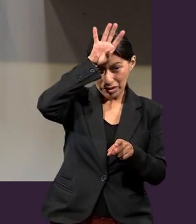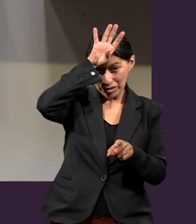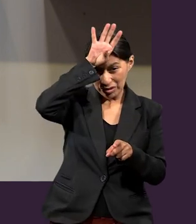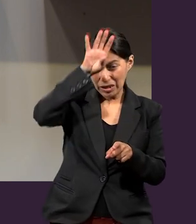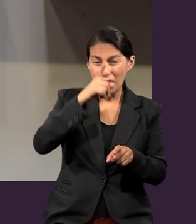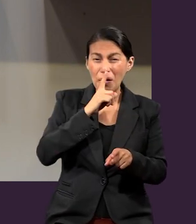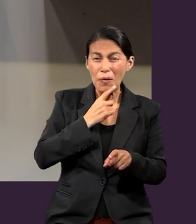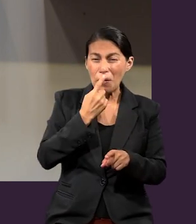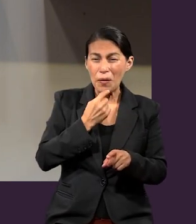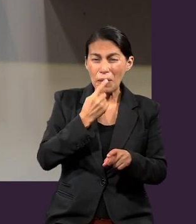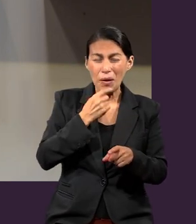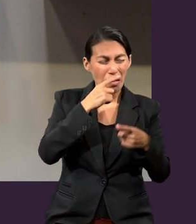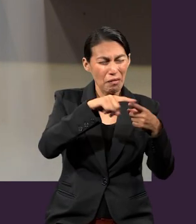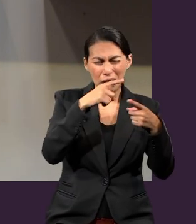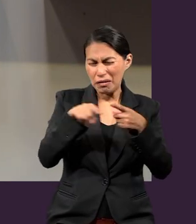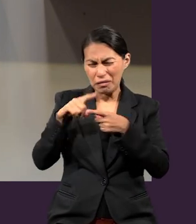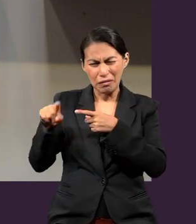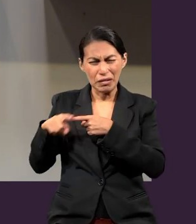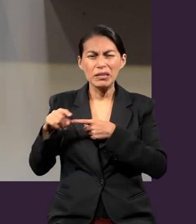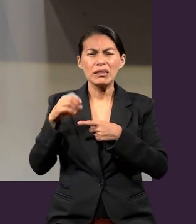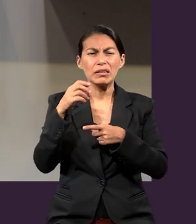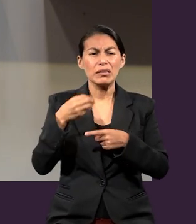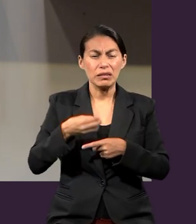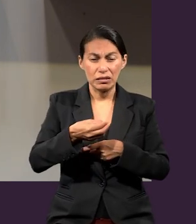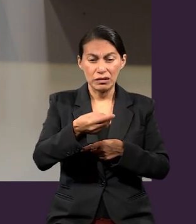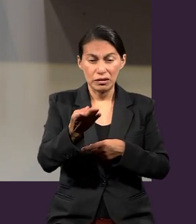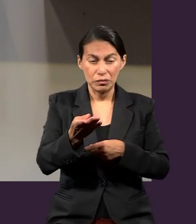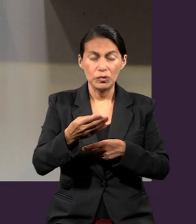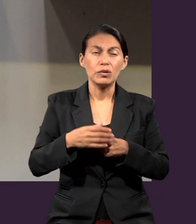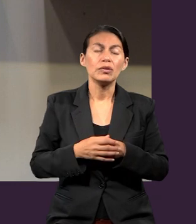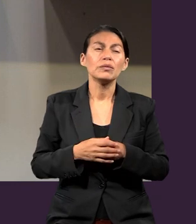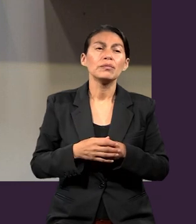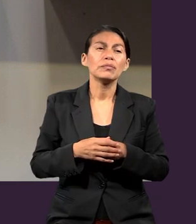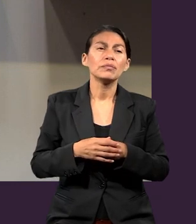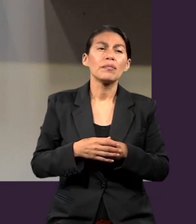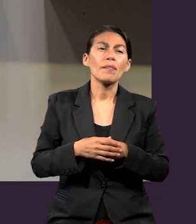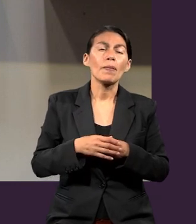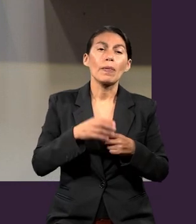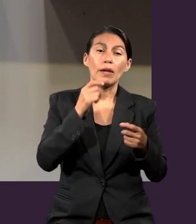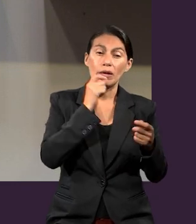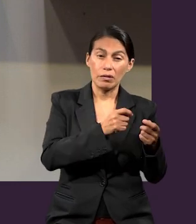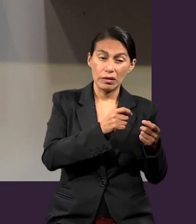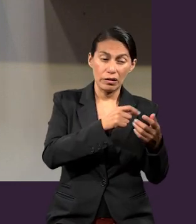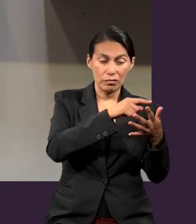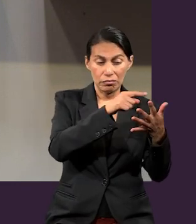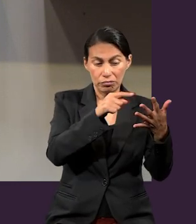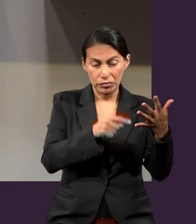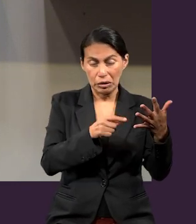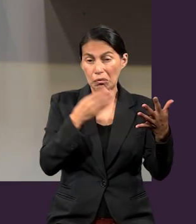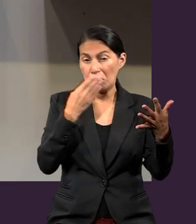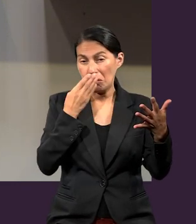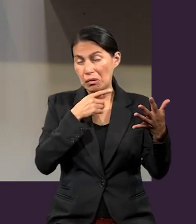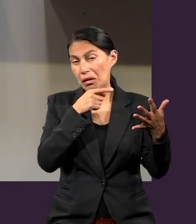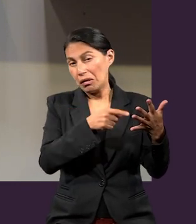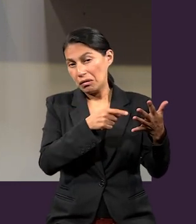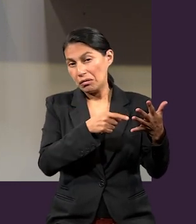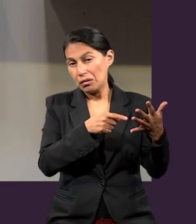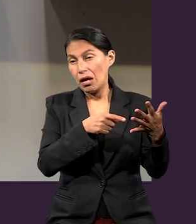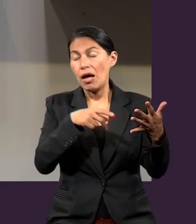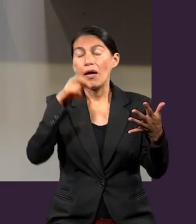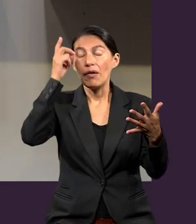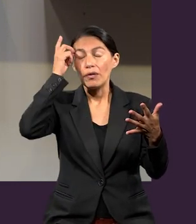escarlata, y así sucesivamente muchos, muchos símbolos. Estas son figuras en la palabra de Dios.